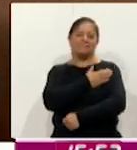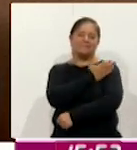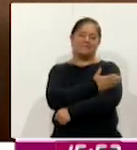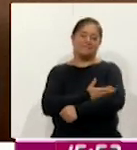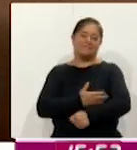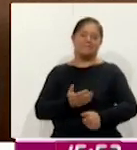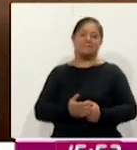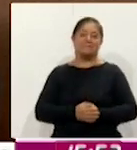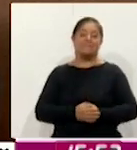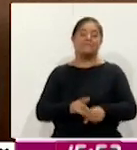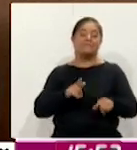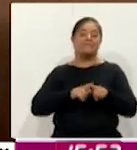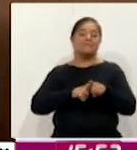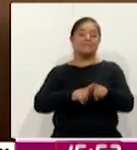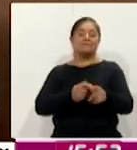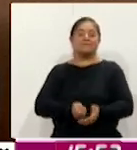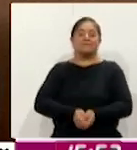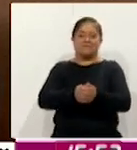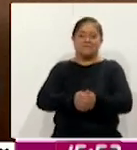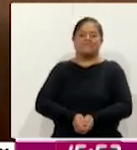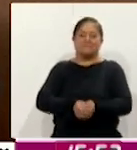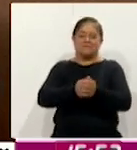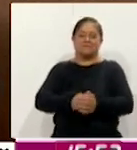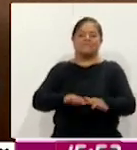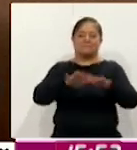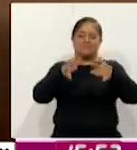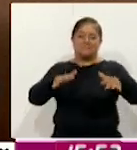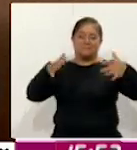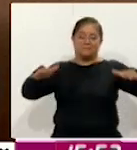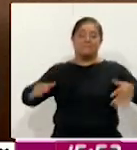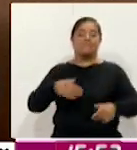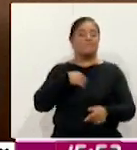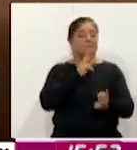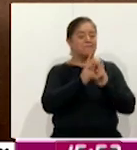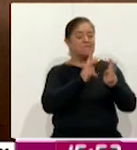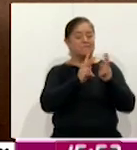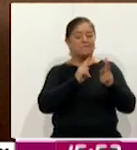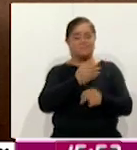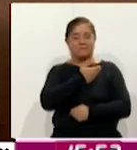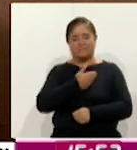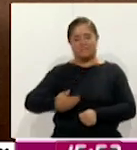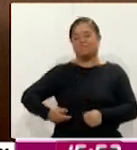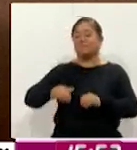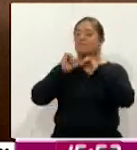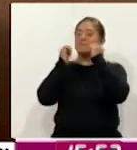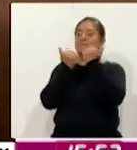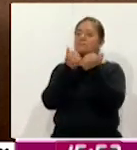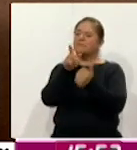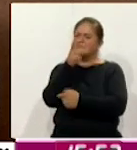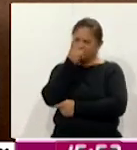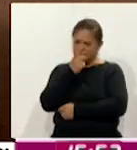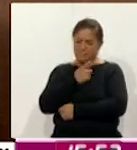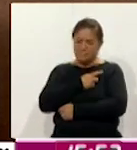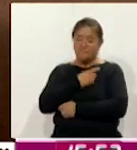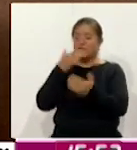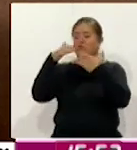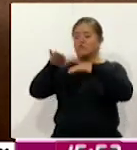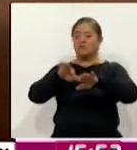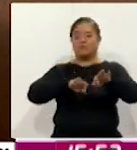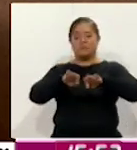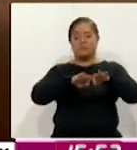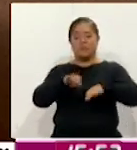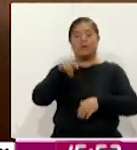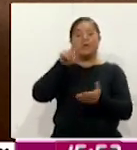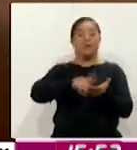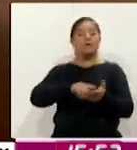a seguir hablando de voleibol de playa porque platicamos con el presidente de la asociación y nos menciona sobre el trabajo que se está realizando